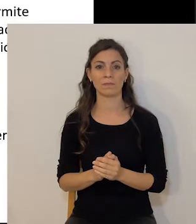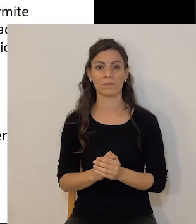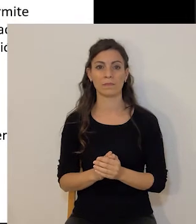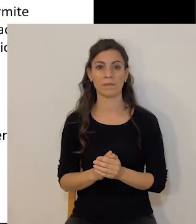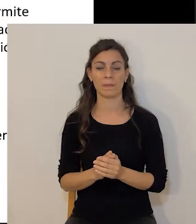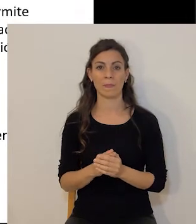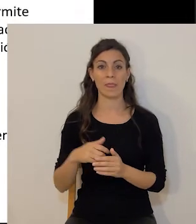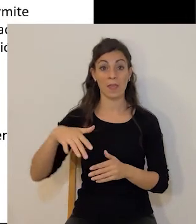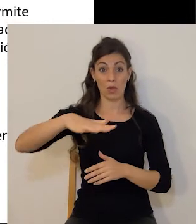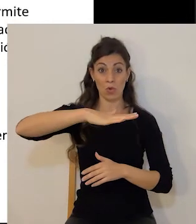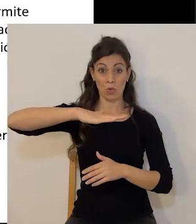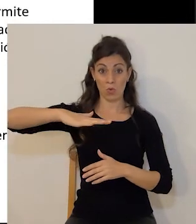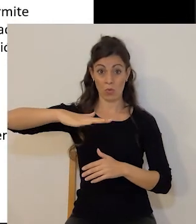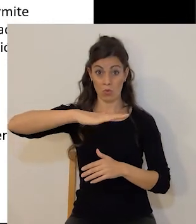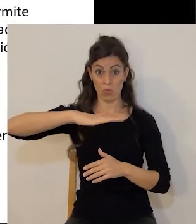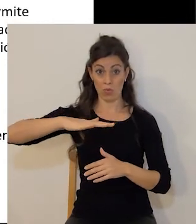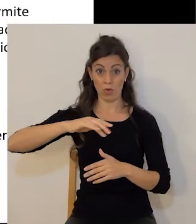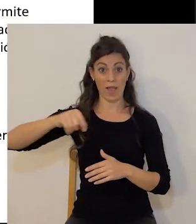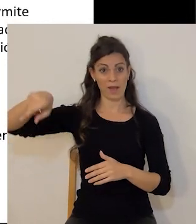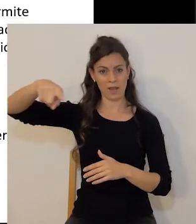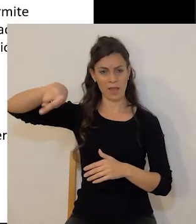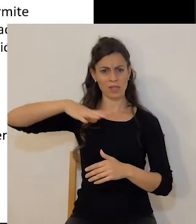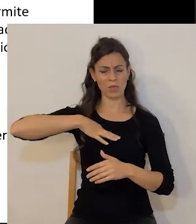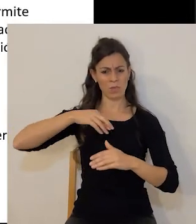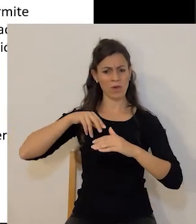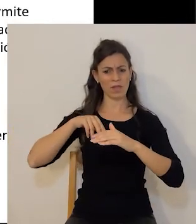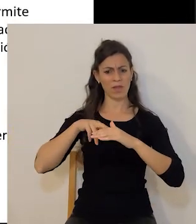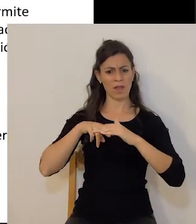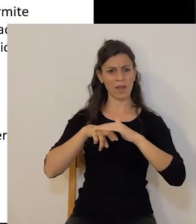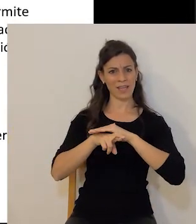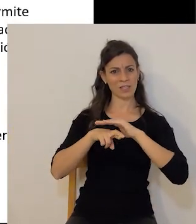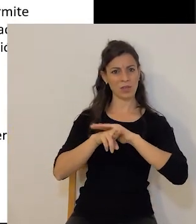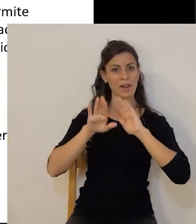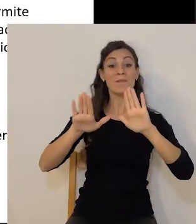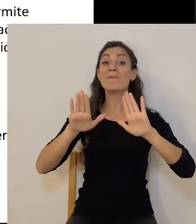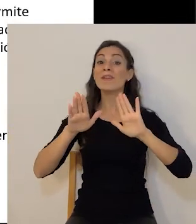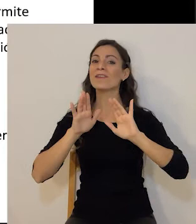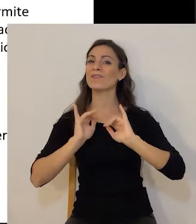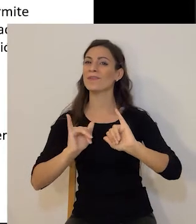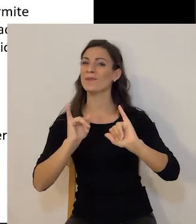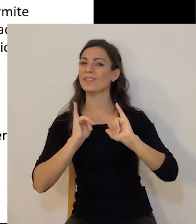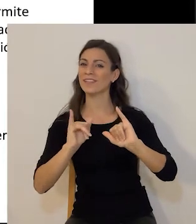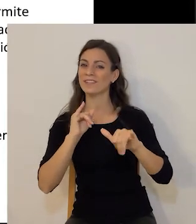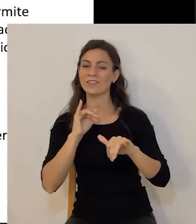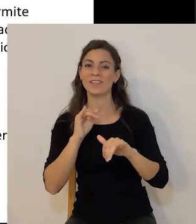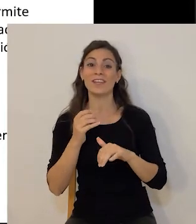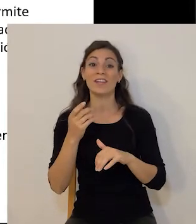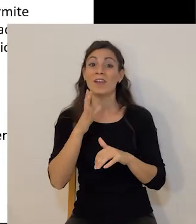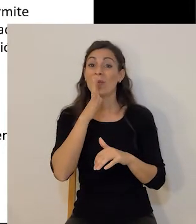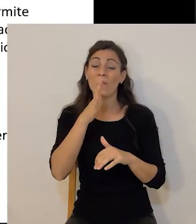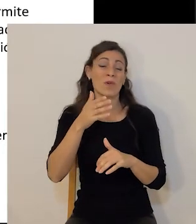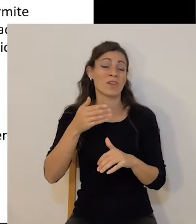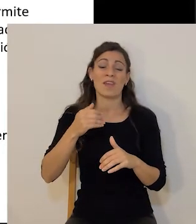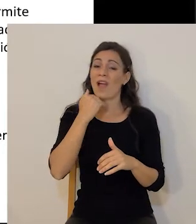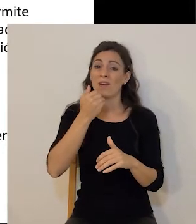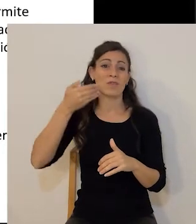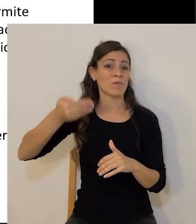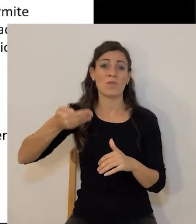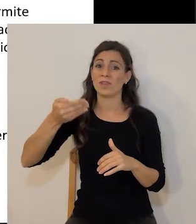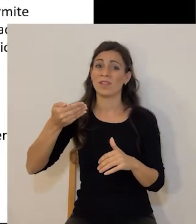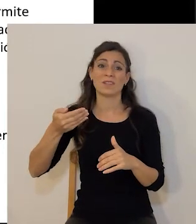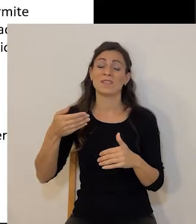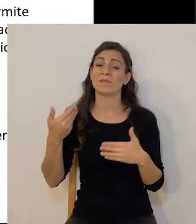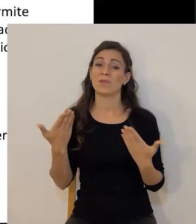un espacio donde puedan regular, pero divirtiéndose. Y porque hay un aspecto importantísimo en